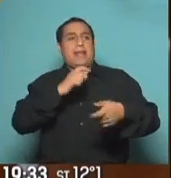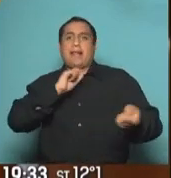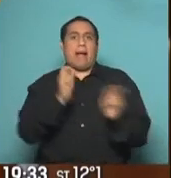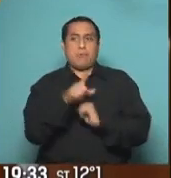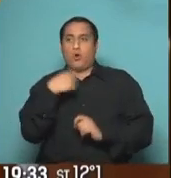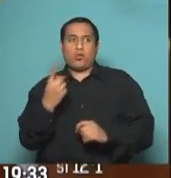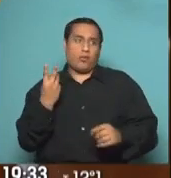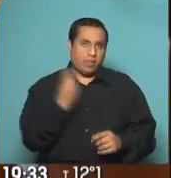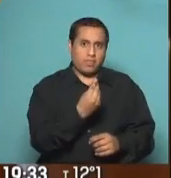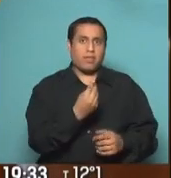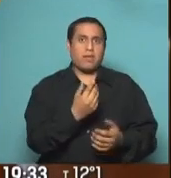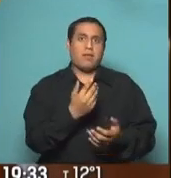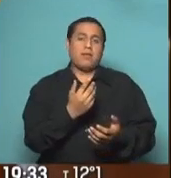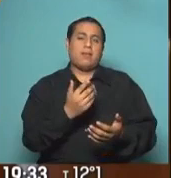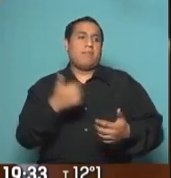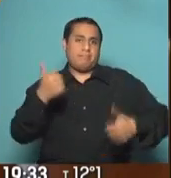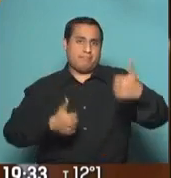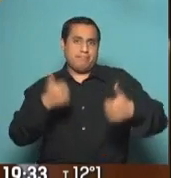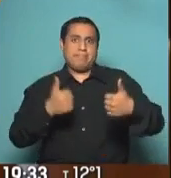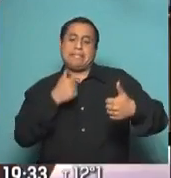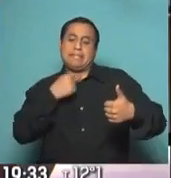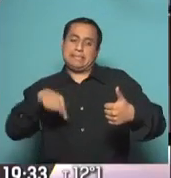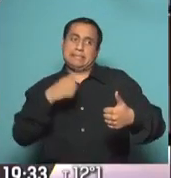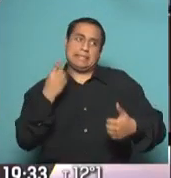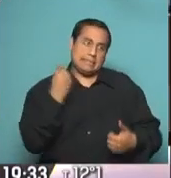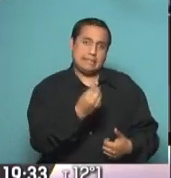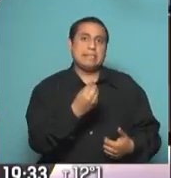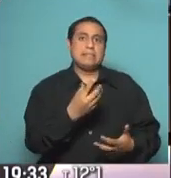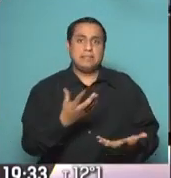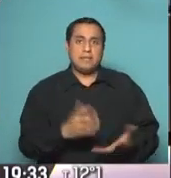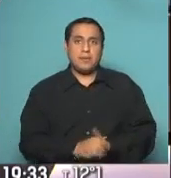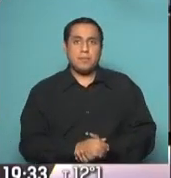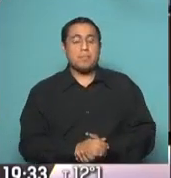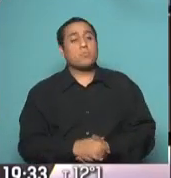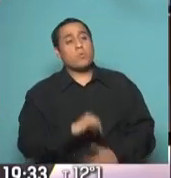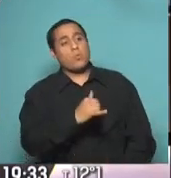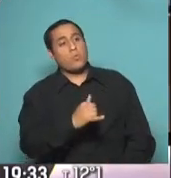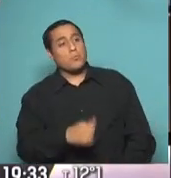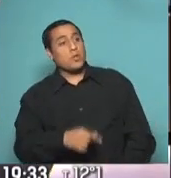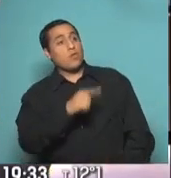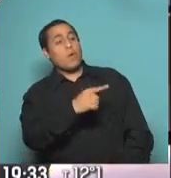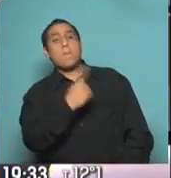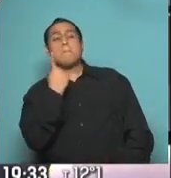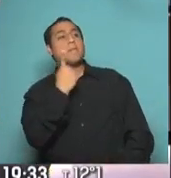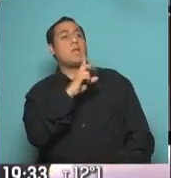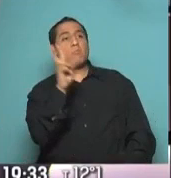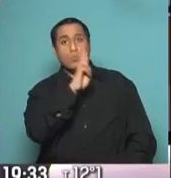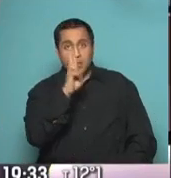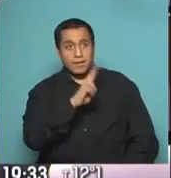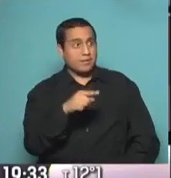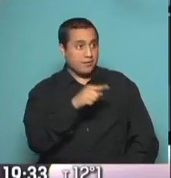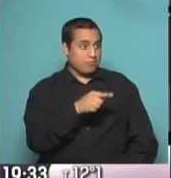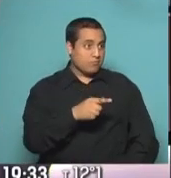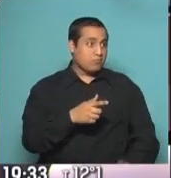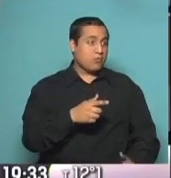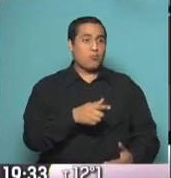lista el frente cívico y yo en la lista de juntos por el cambio no podemos dejar de mencionar es la primera mujer en la historia que preside